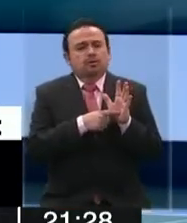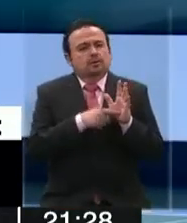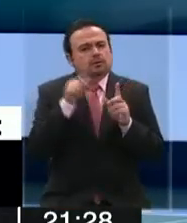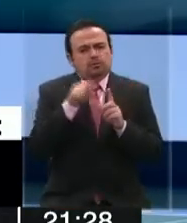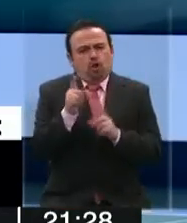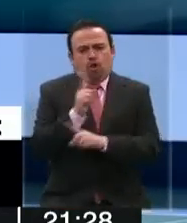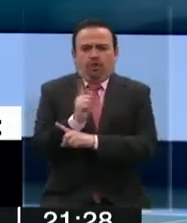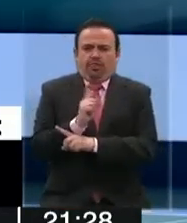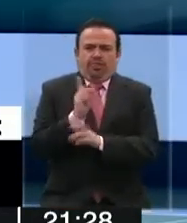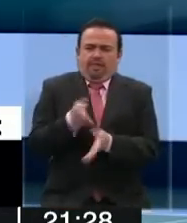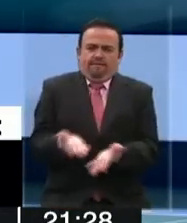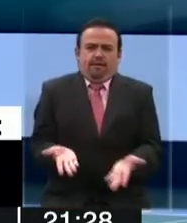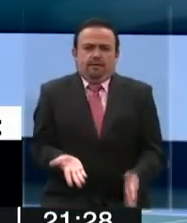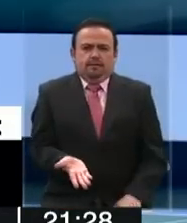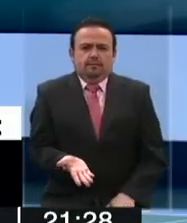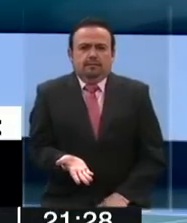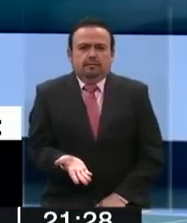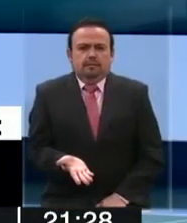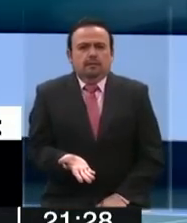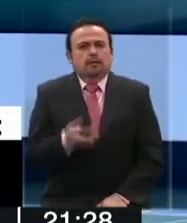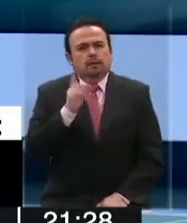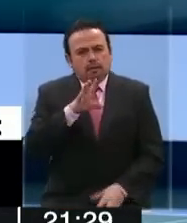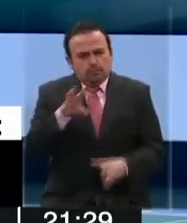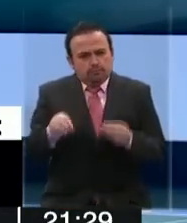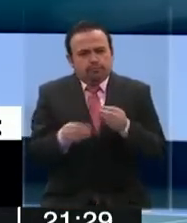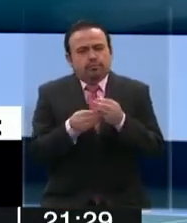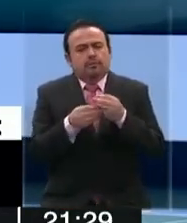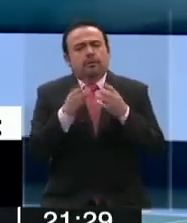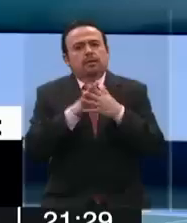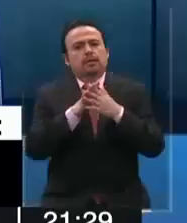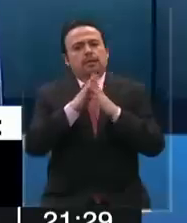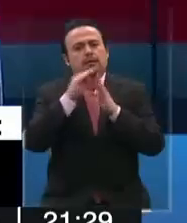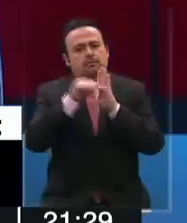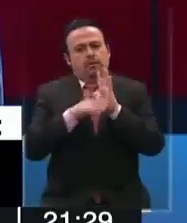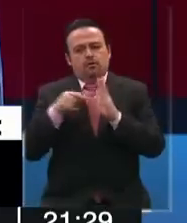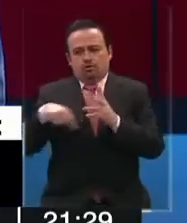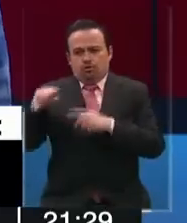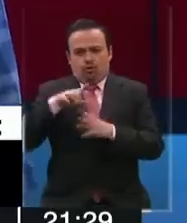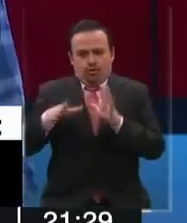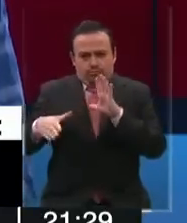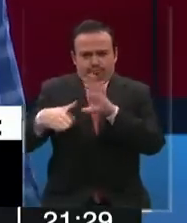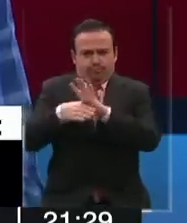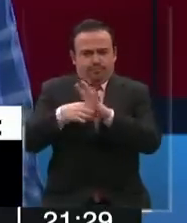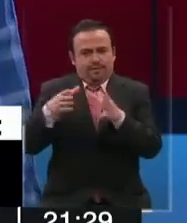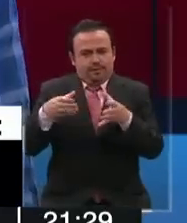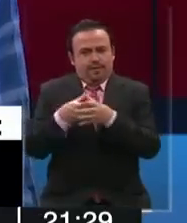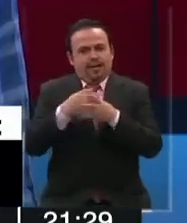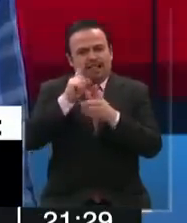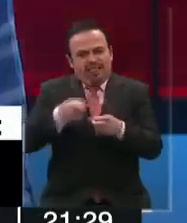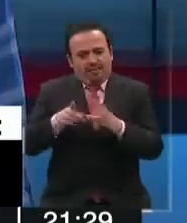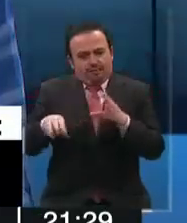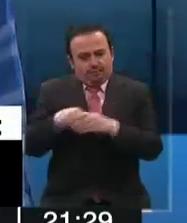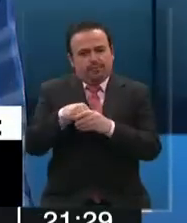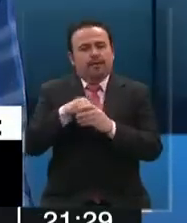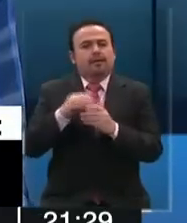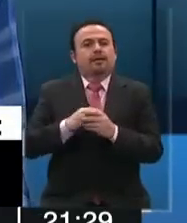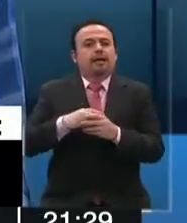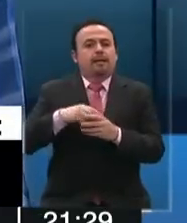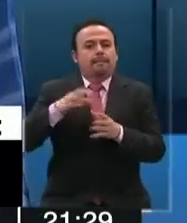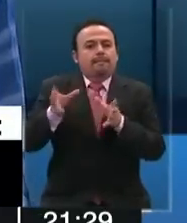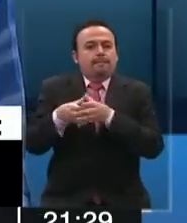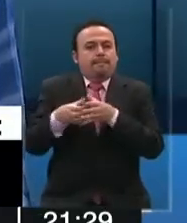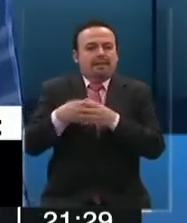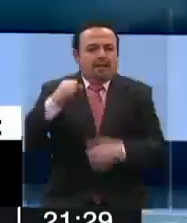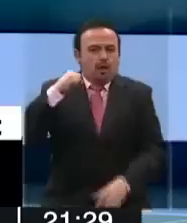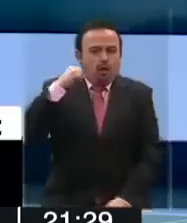ser eso parte de un cronograma común de una concertación donde estén incluidos el partido comunista y la democracia cristiana lo